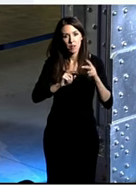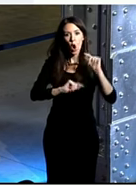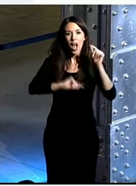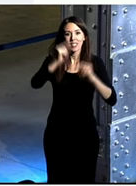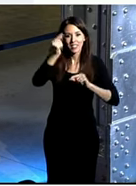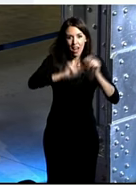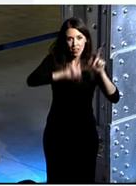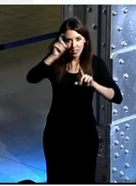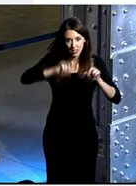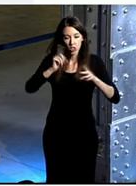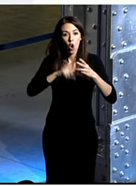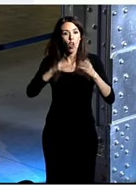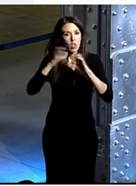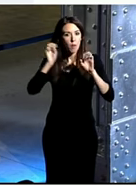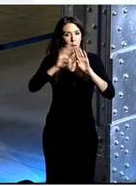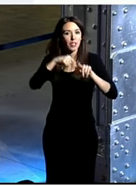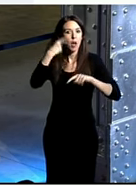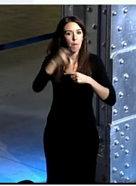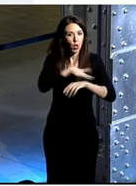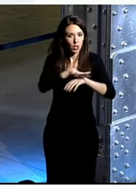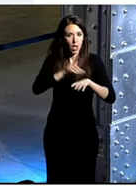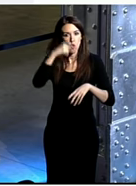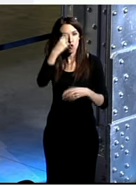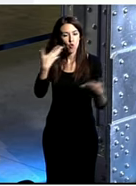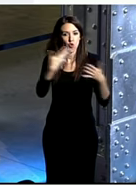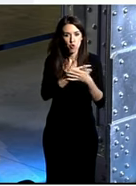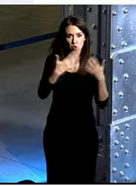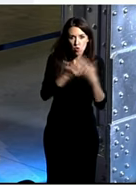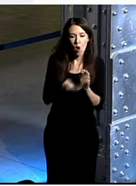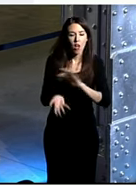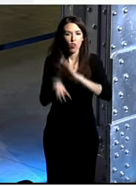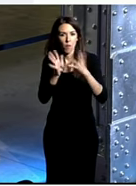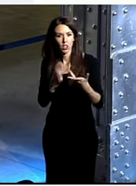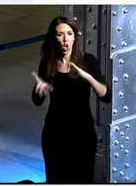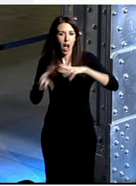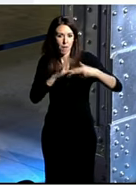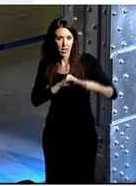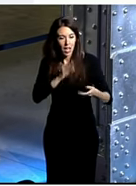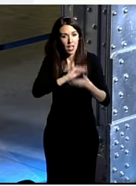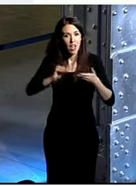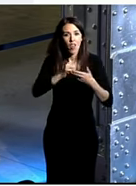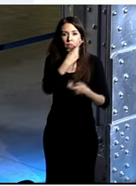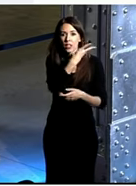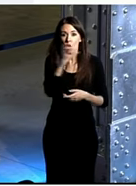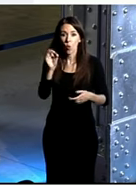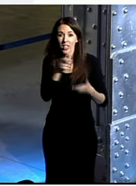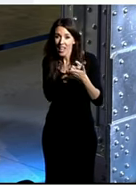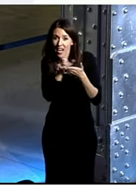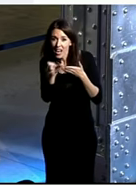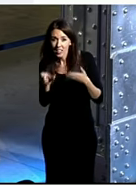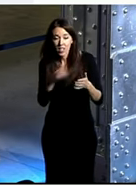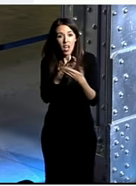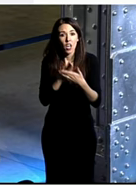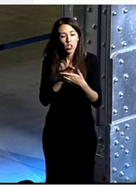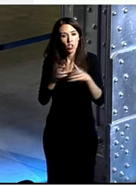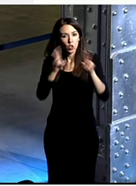estadístico, diplomacia postestatal, cultura remix, cognición aplicada, escritura en 140 caracteres, estudios